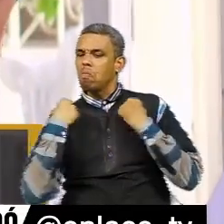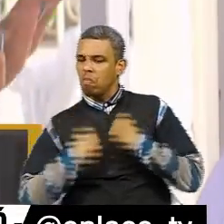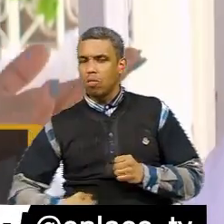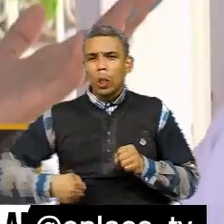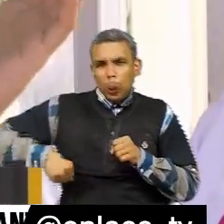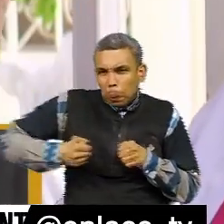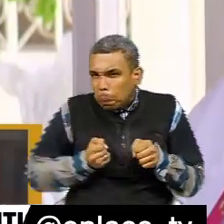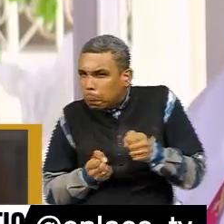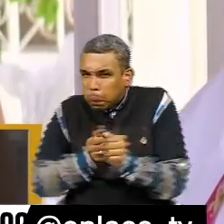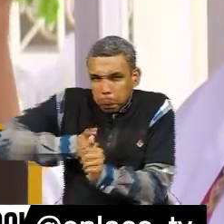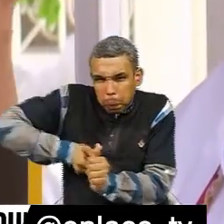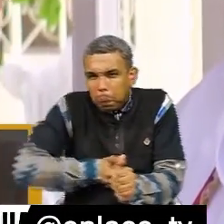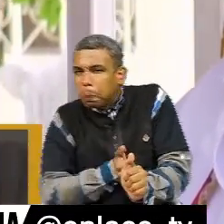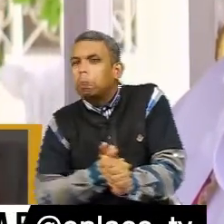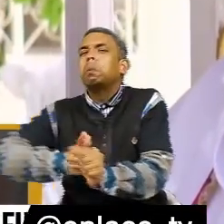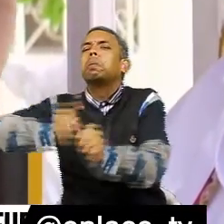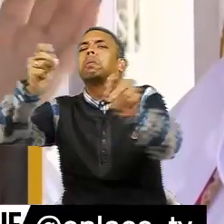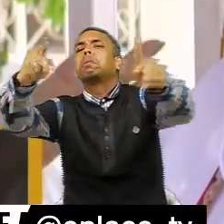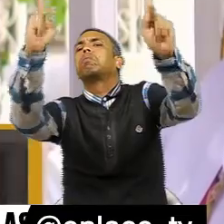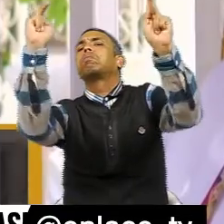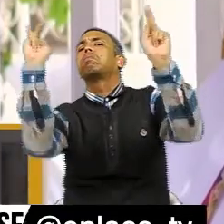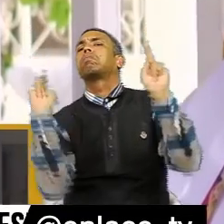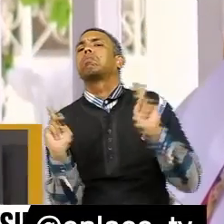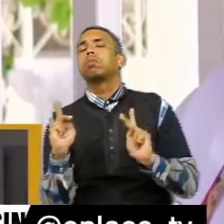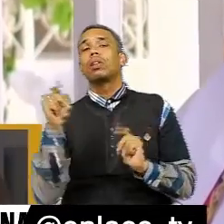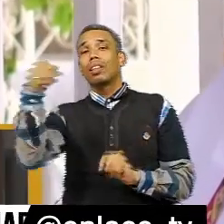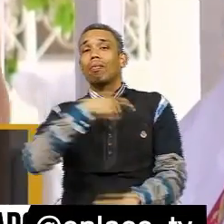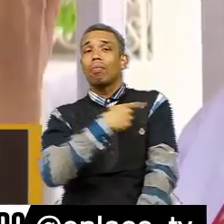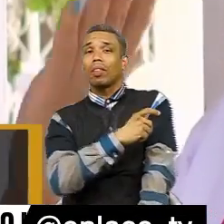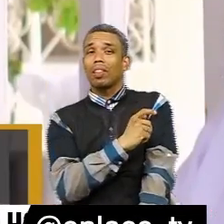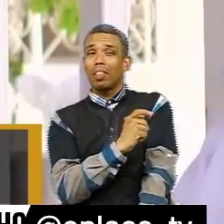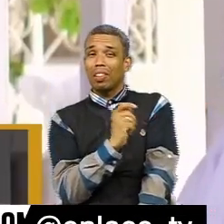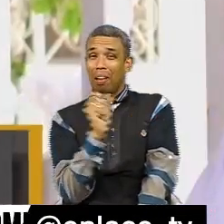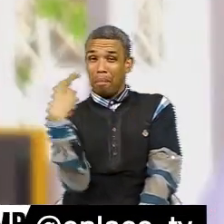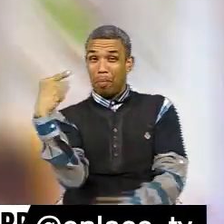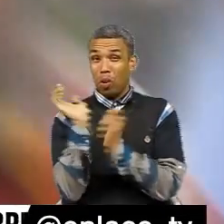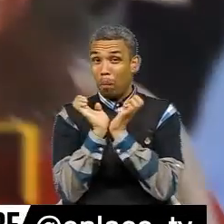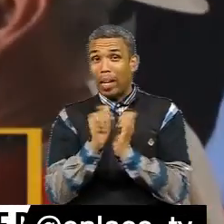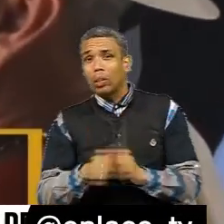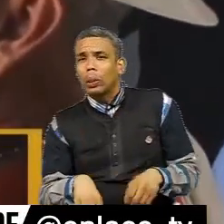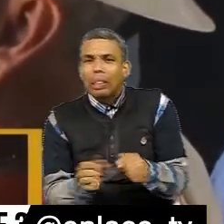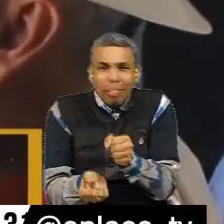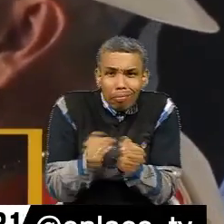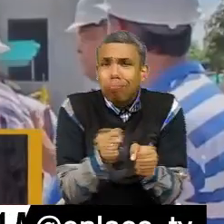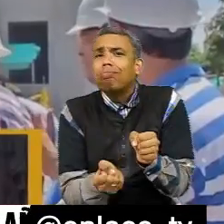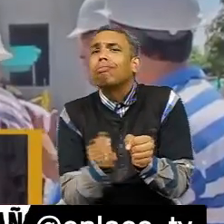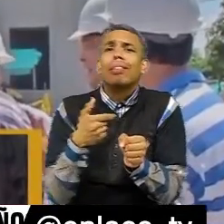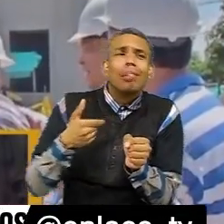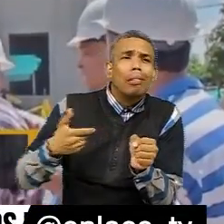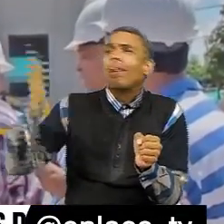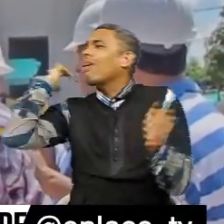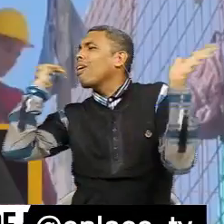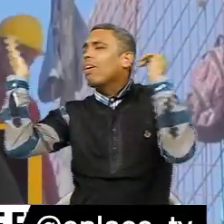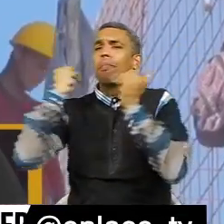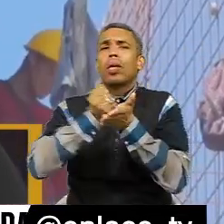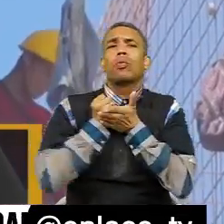más, pero pues muy triste porque en todo el camino pidiendo ayuda no vimos ni un policía.